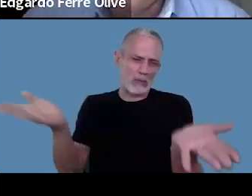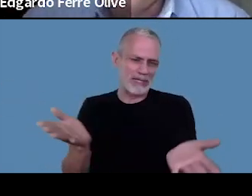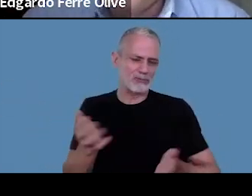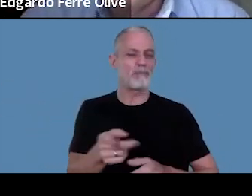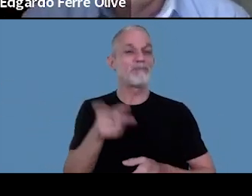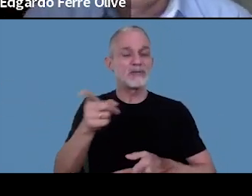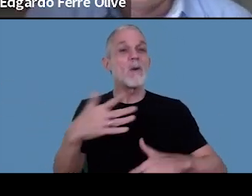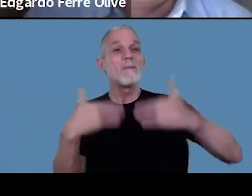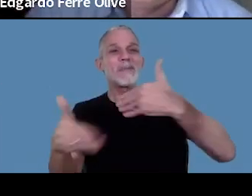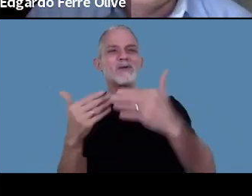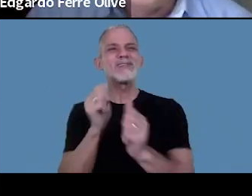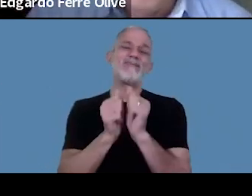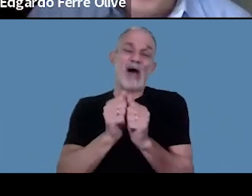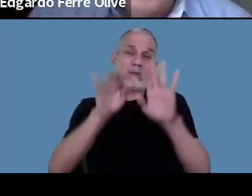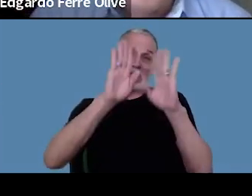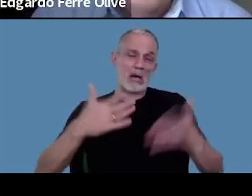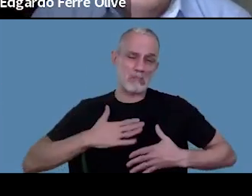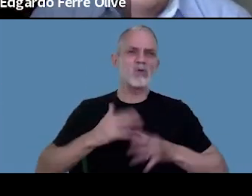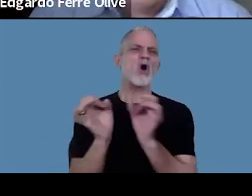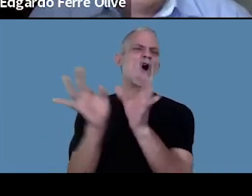proceso industrial, ese proceso industrial contamina.